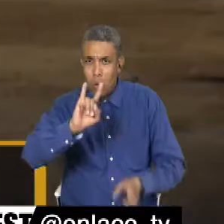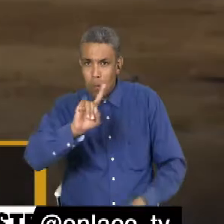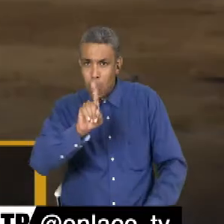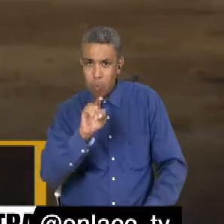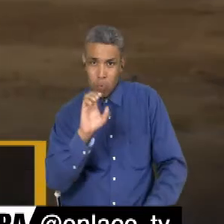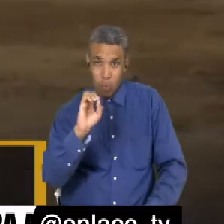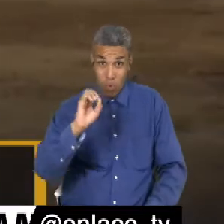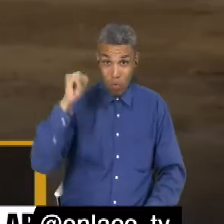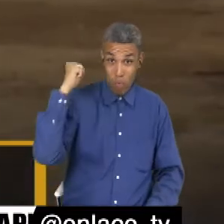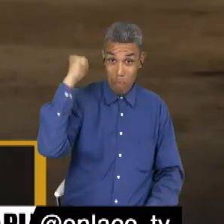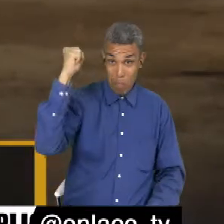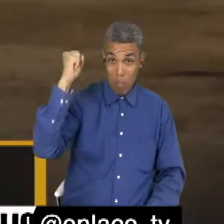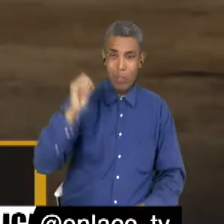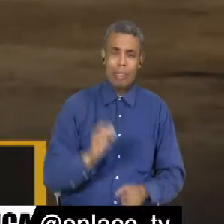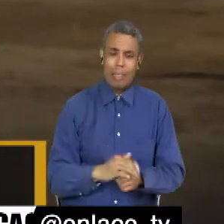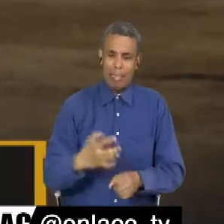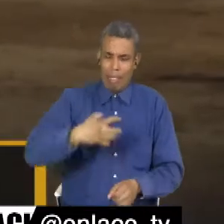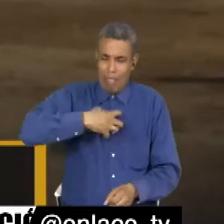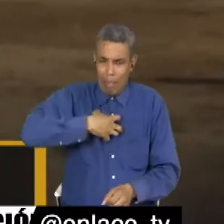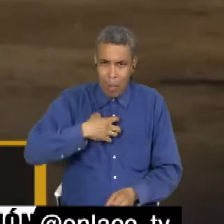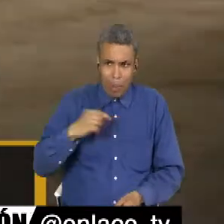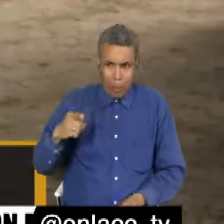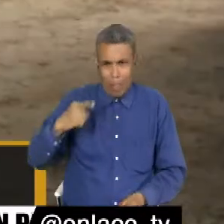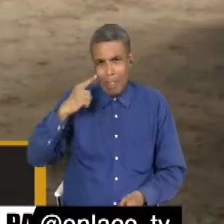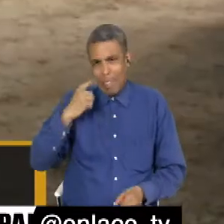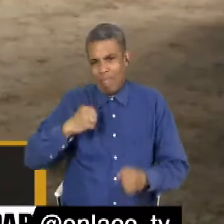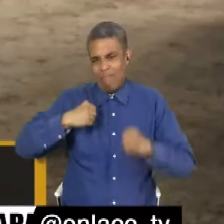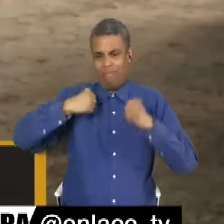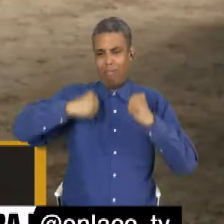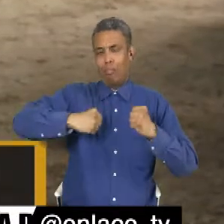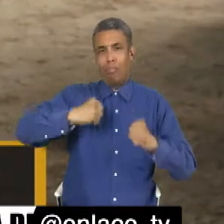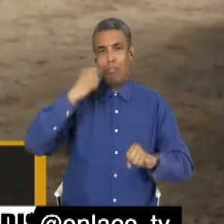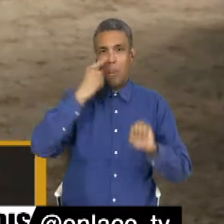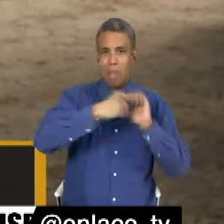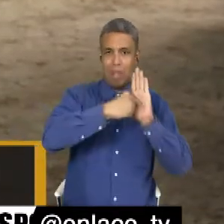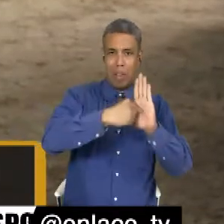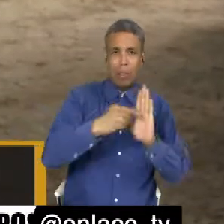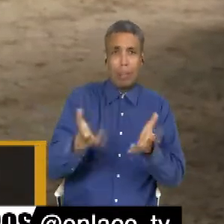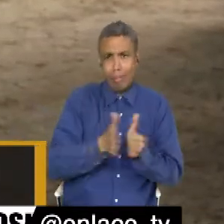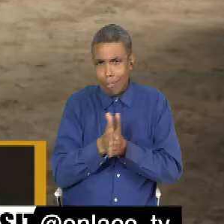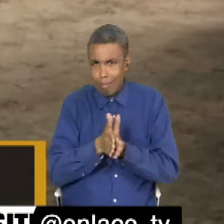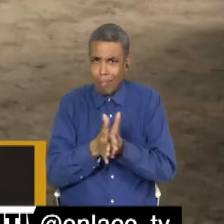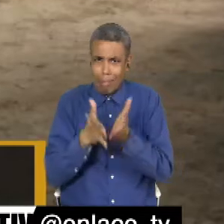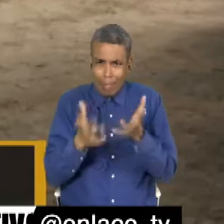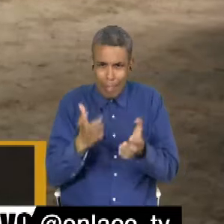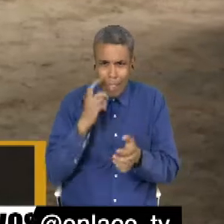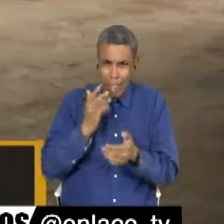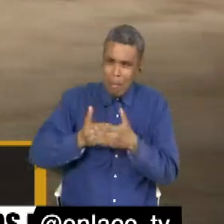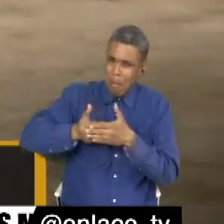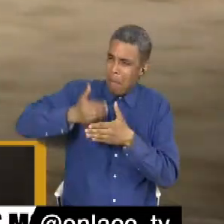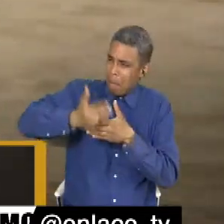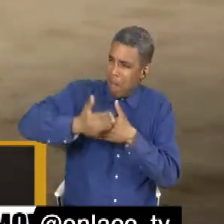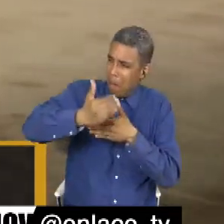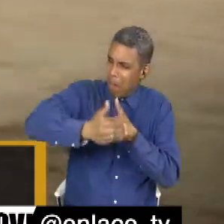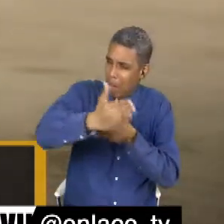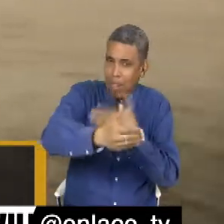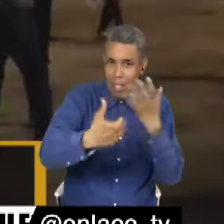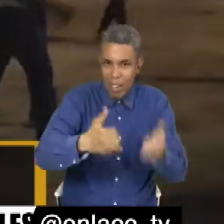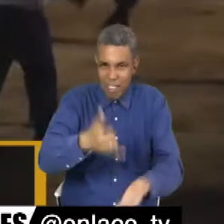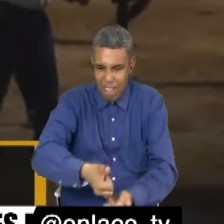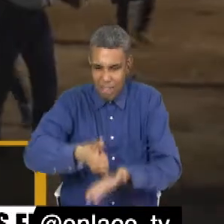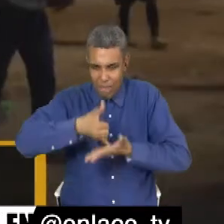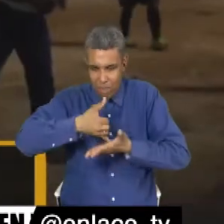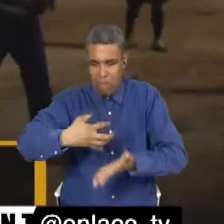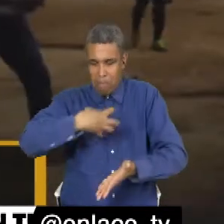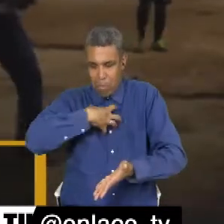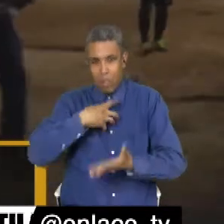Panitas. Pues gracias a Dios llevamos la bandera, esperamos seguirla llevando y quedar campeones. Está muy bueno, se está jugando muy bien, se hacen charlas